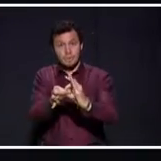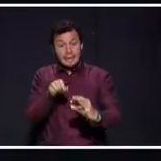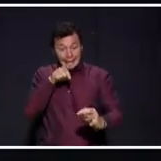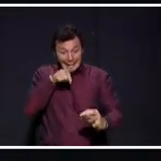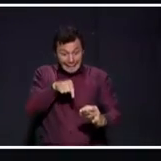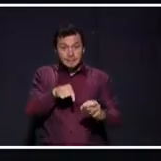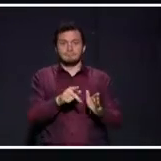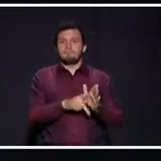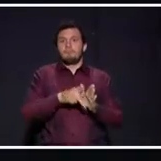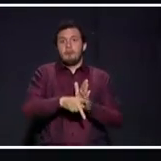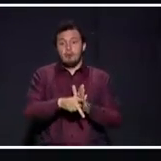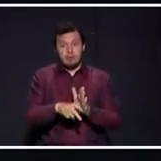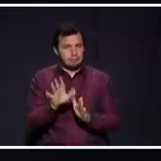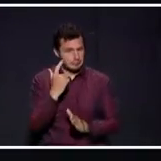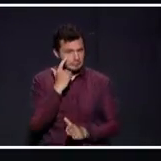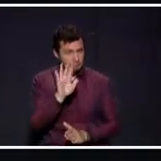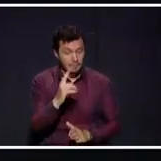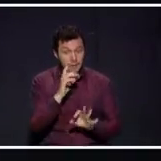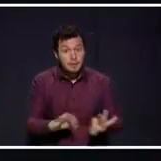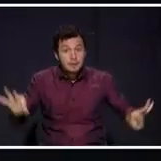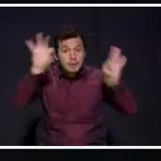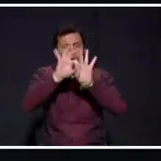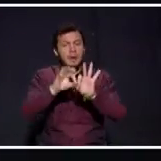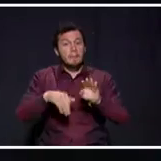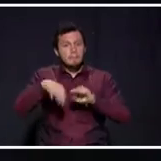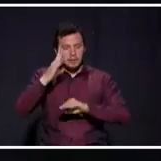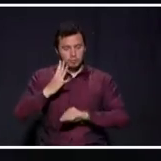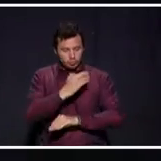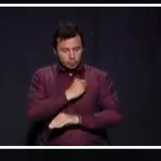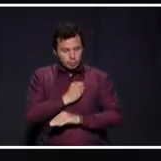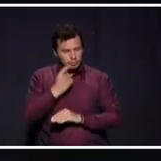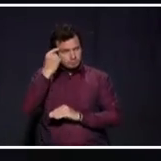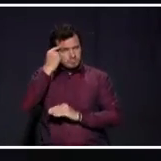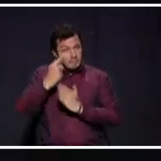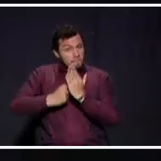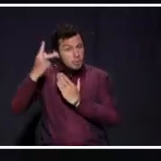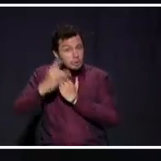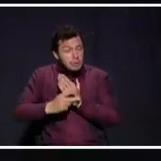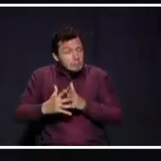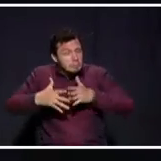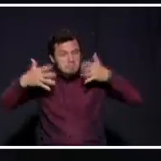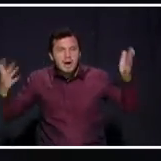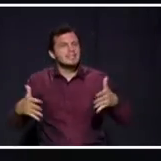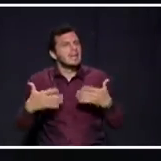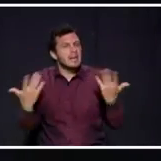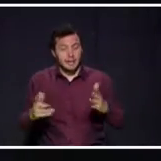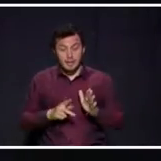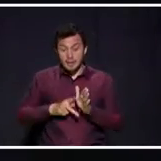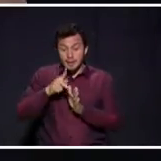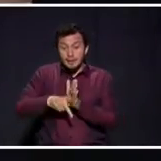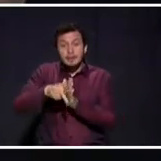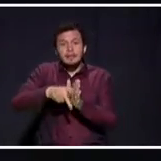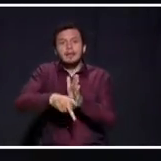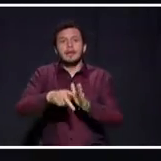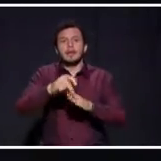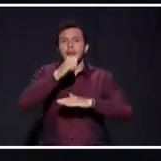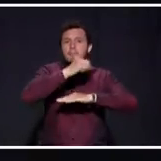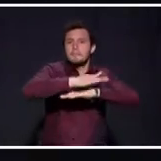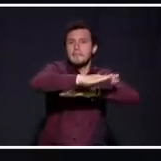vamos a articularlo con un megaproyecto que tenemos nosotros que es el tren interoceánico que 'una al mar duraba con el